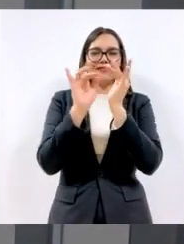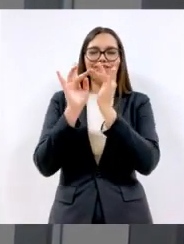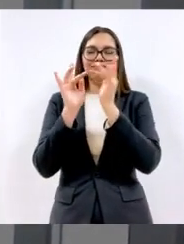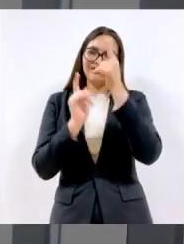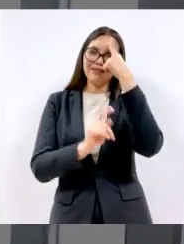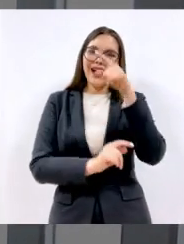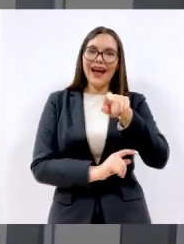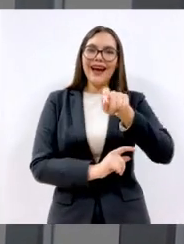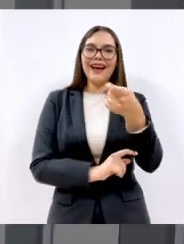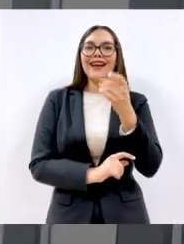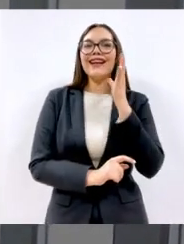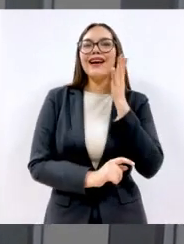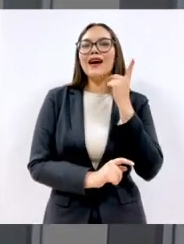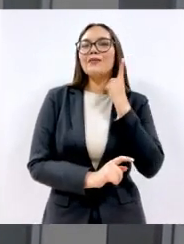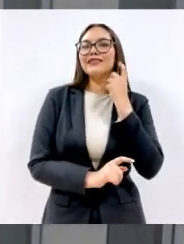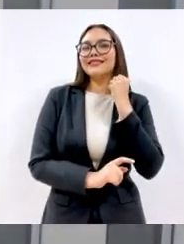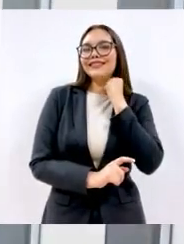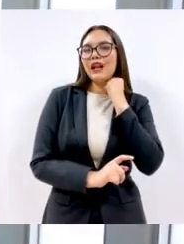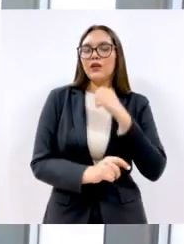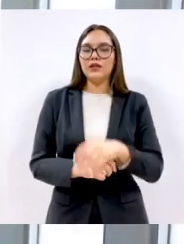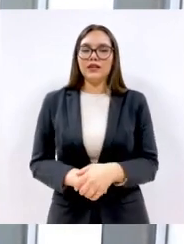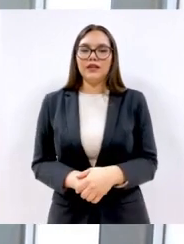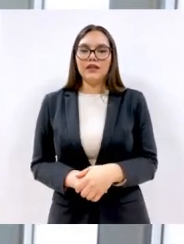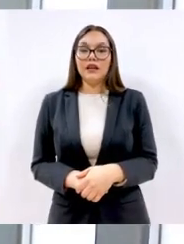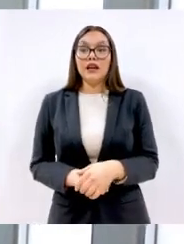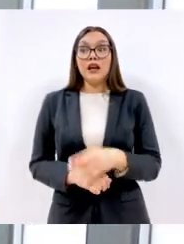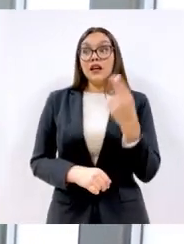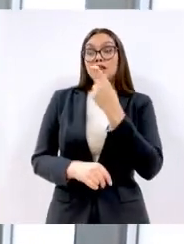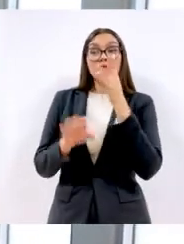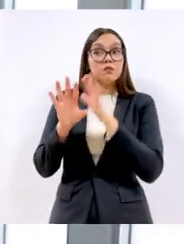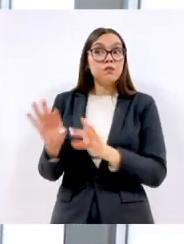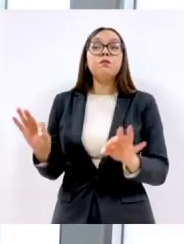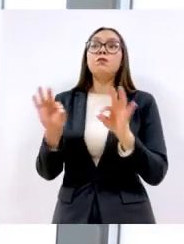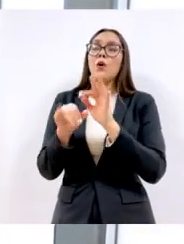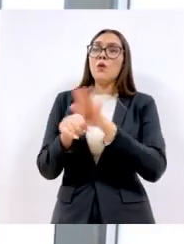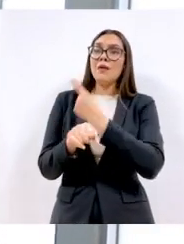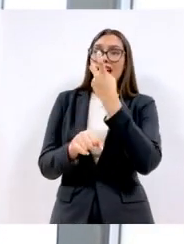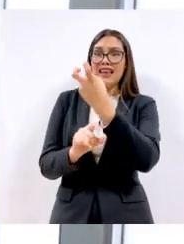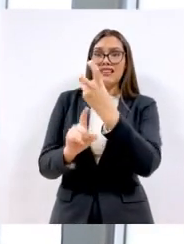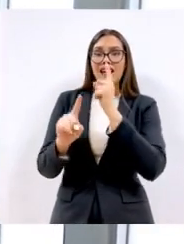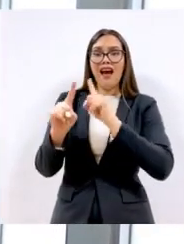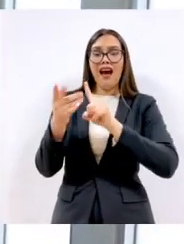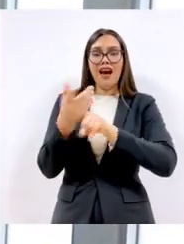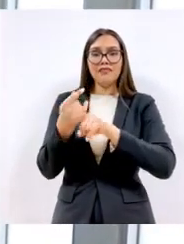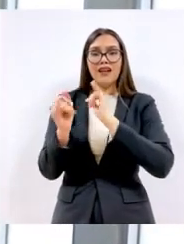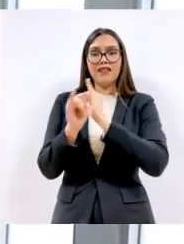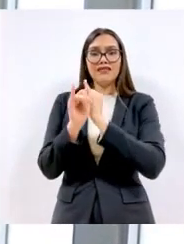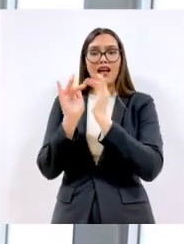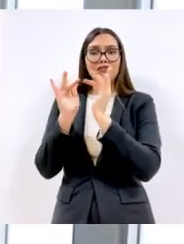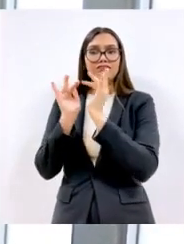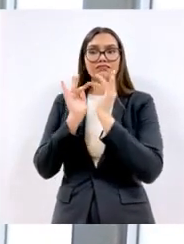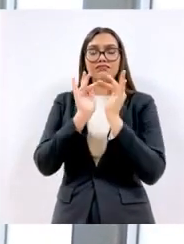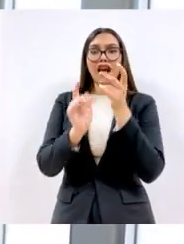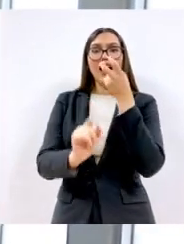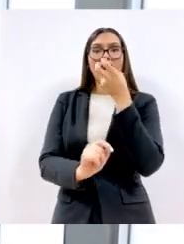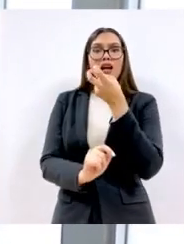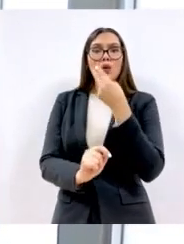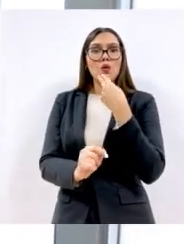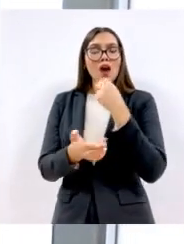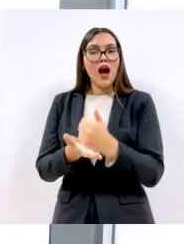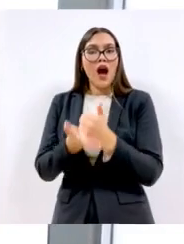del canal del Congreso? Es súper importante. Creo que las redes sociales del